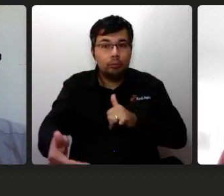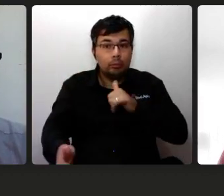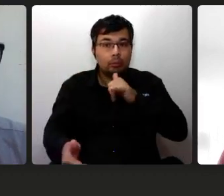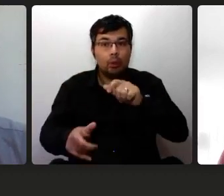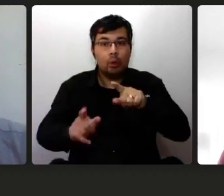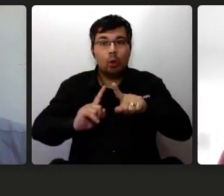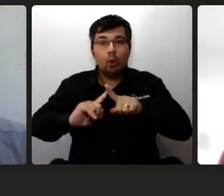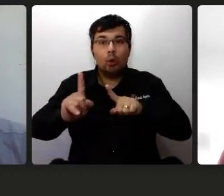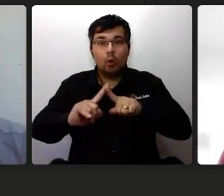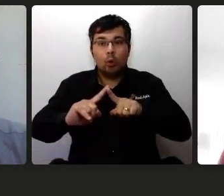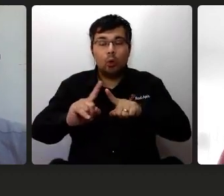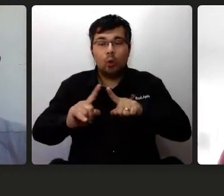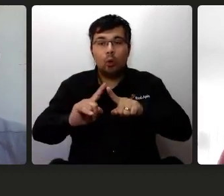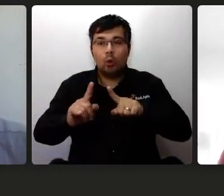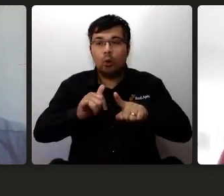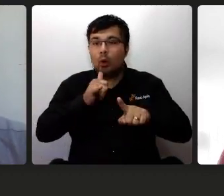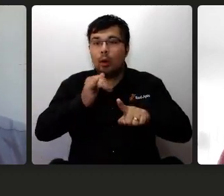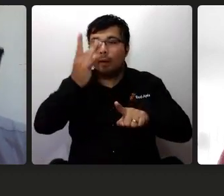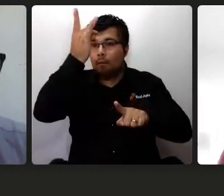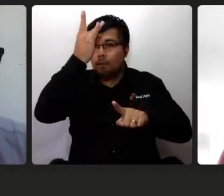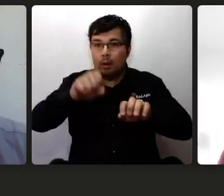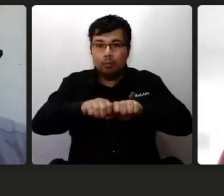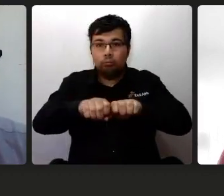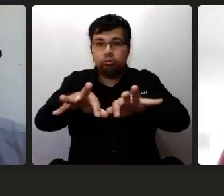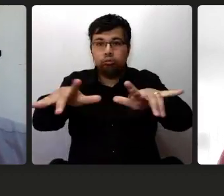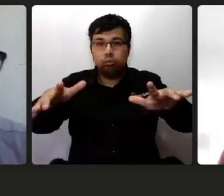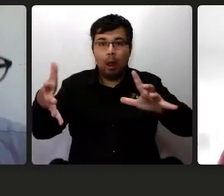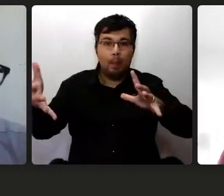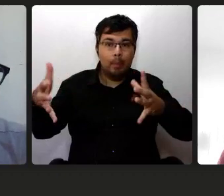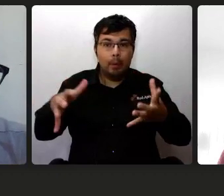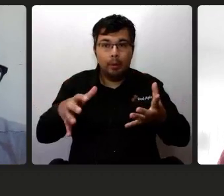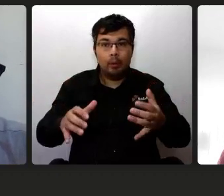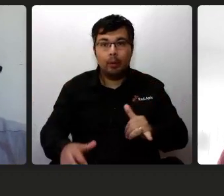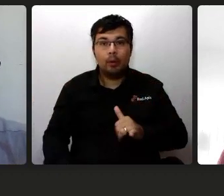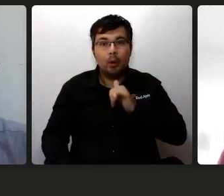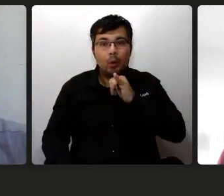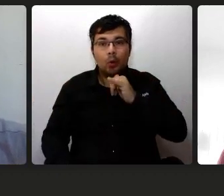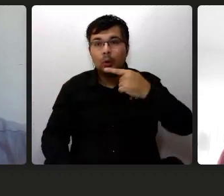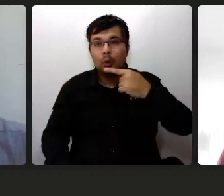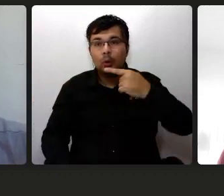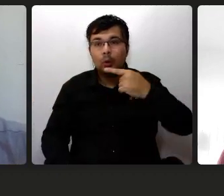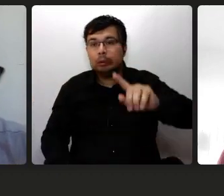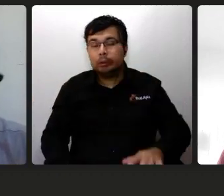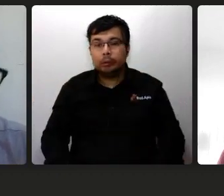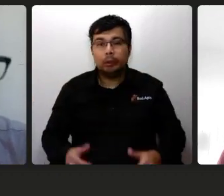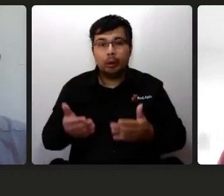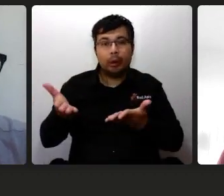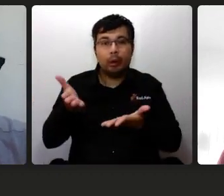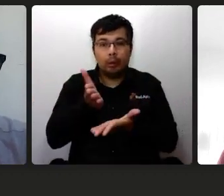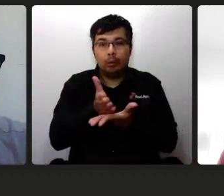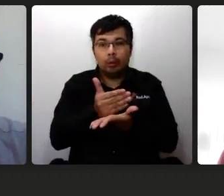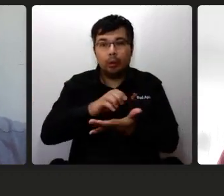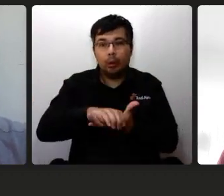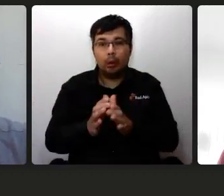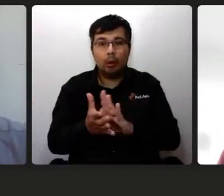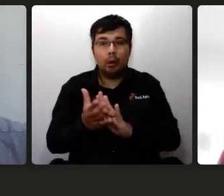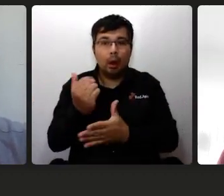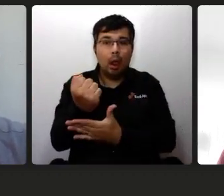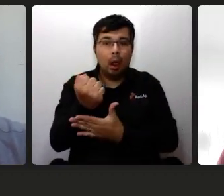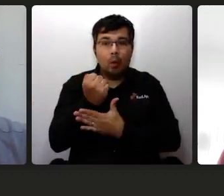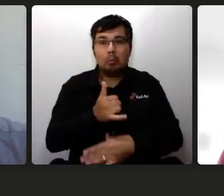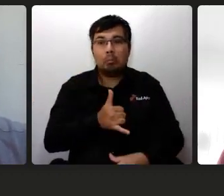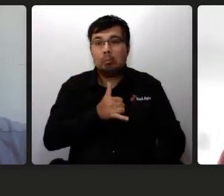nos afecte, tenemos que estar preparados. Si logramos zafar de esta, que este aprendizaje sirva, que lo próximo que pueda venir, porque no estamos exentos a